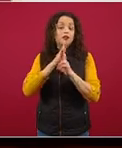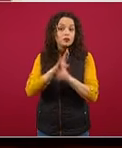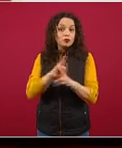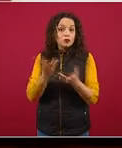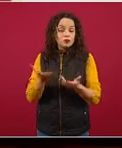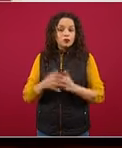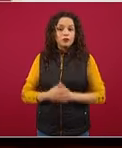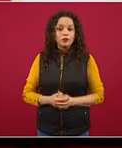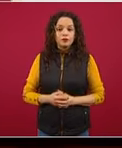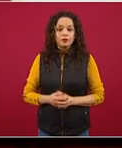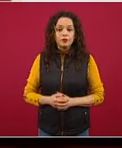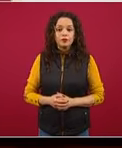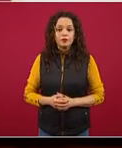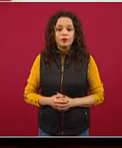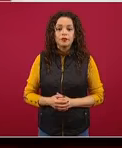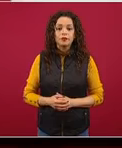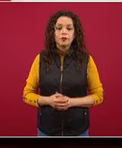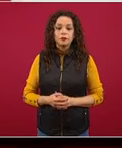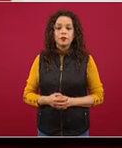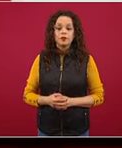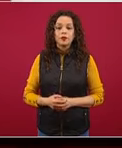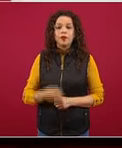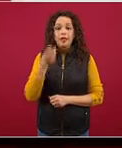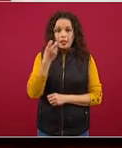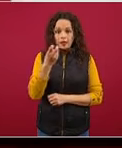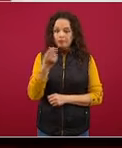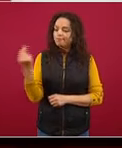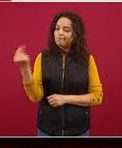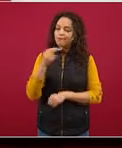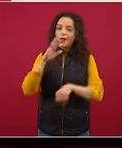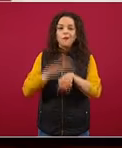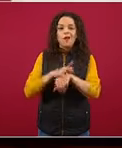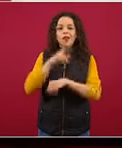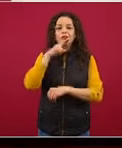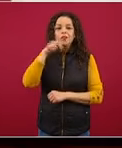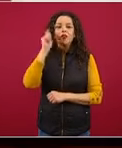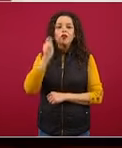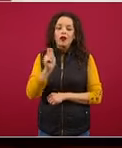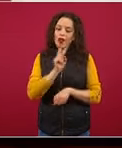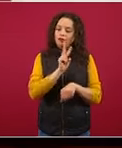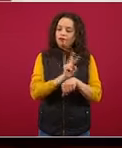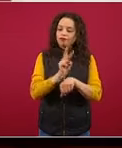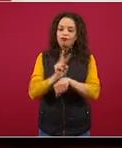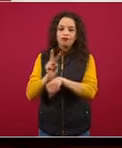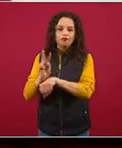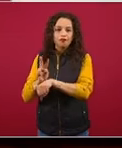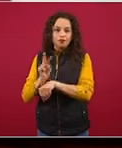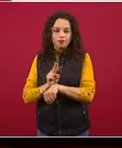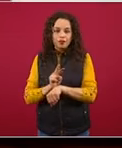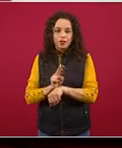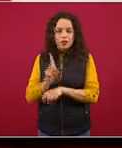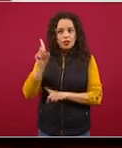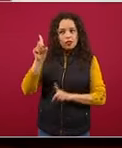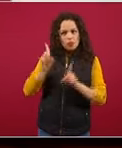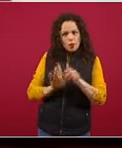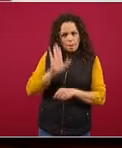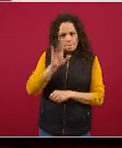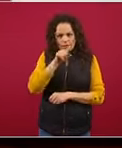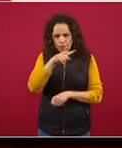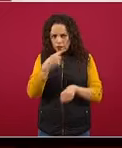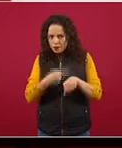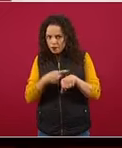resultado, pues es mucho más útil vigilar el síndrome. Las personas que parece que tienen